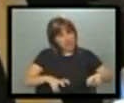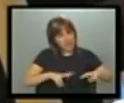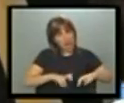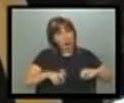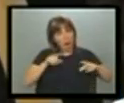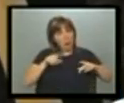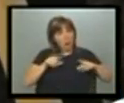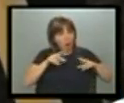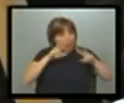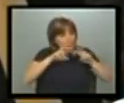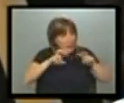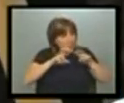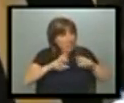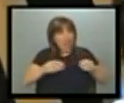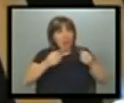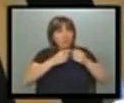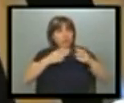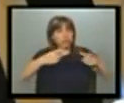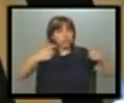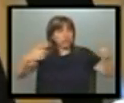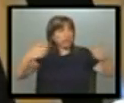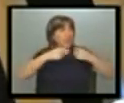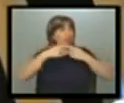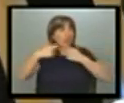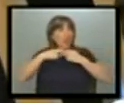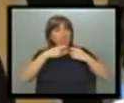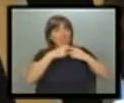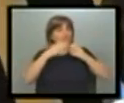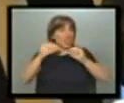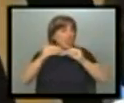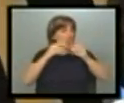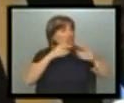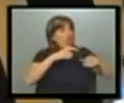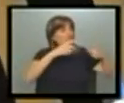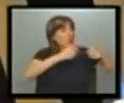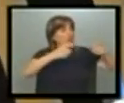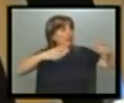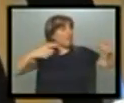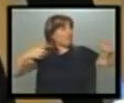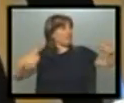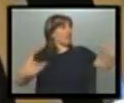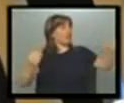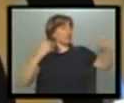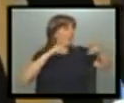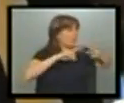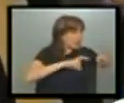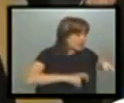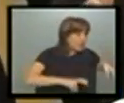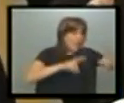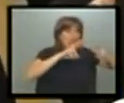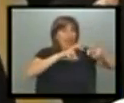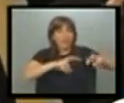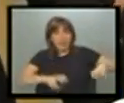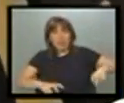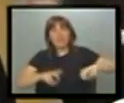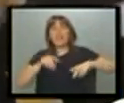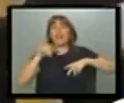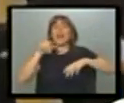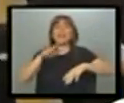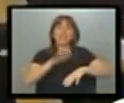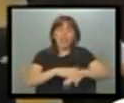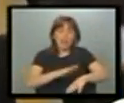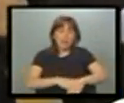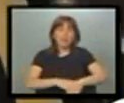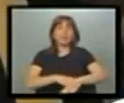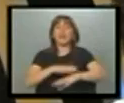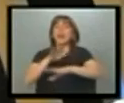vez se acumula más gente, pero hay que llegar a un punto donde decir, bueno, hasta acá, por lo menos hasta acá, estos son los responsables, esta